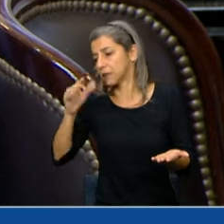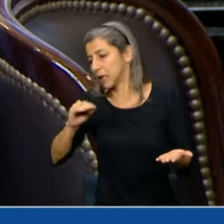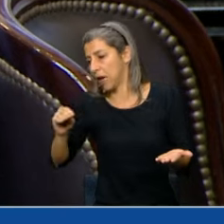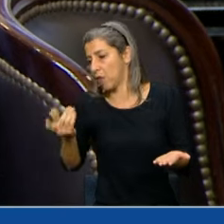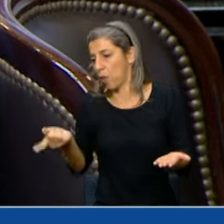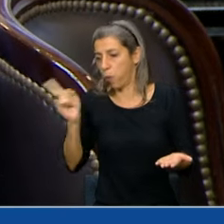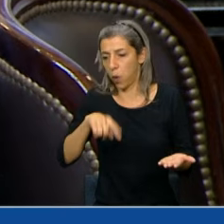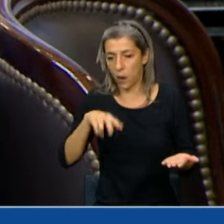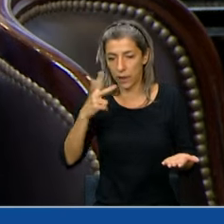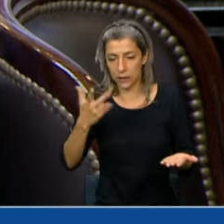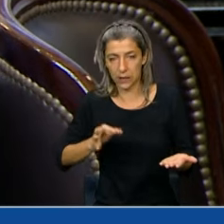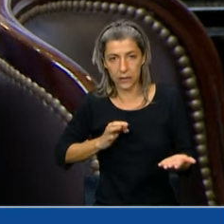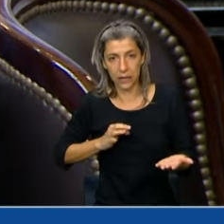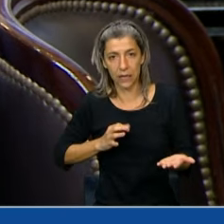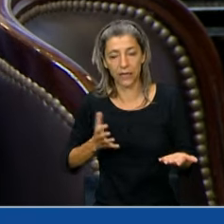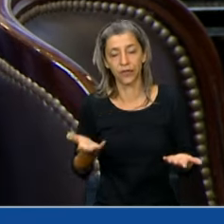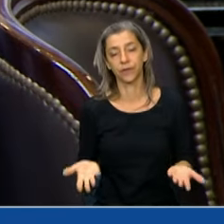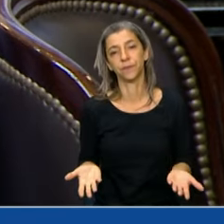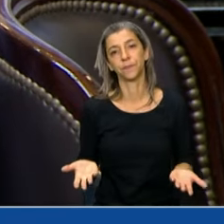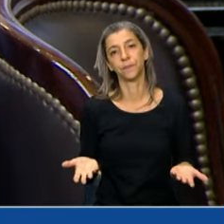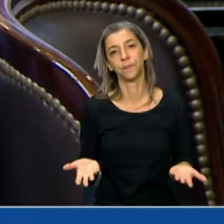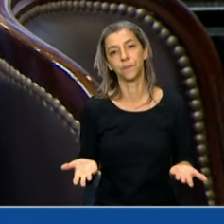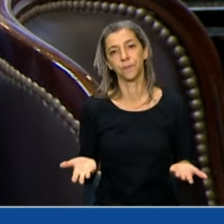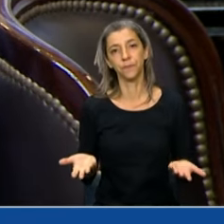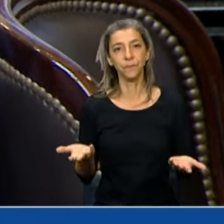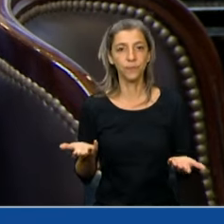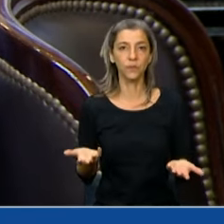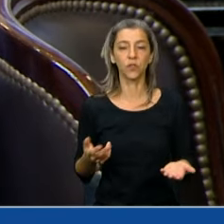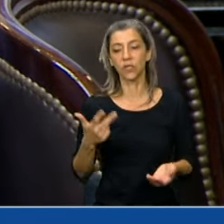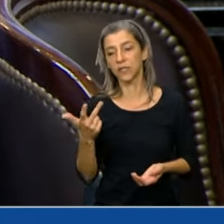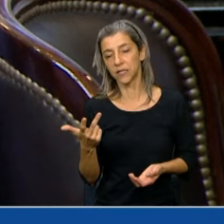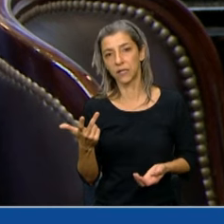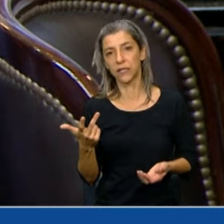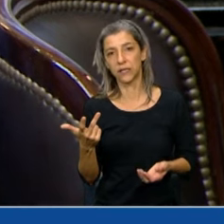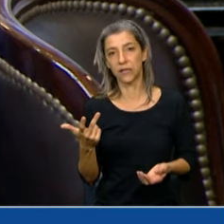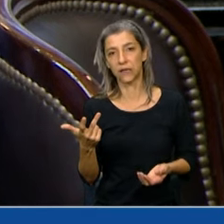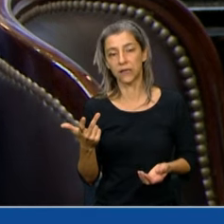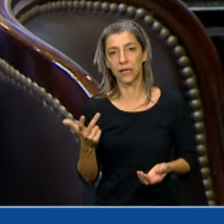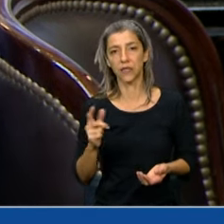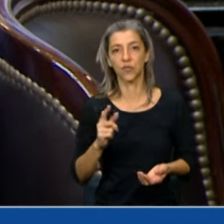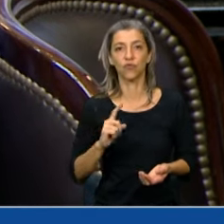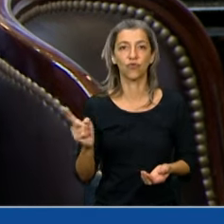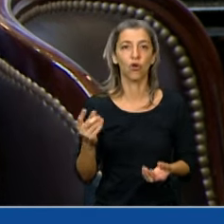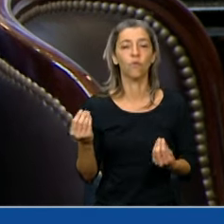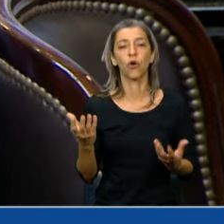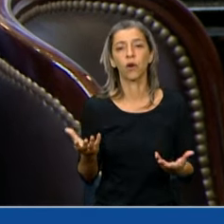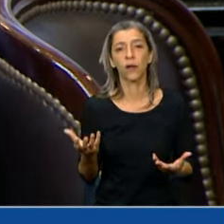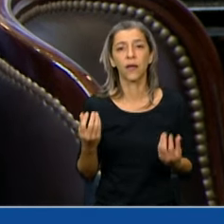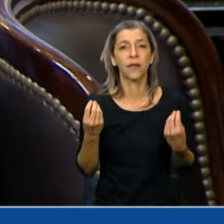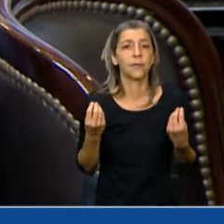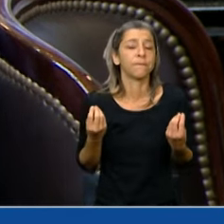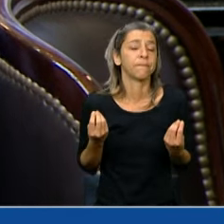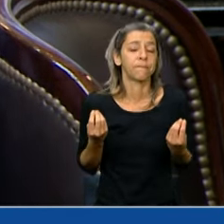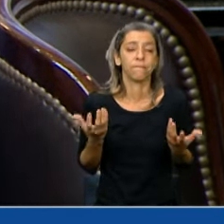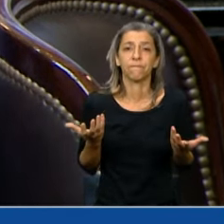tres está es redundar decir por qué tres y no dos porque es alquiler para familia